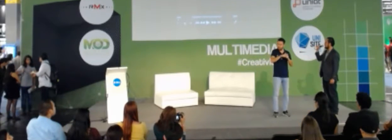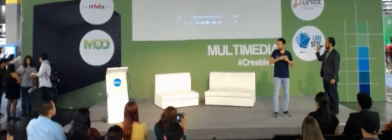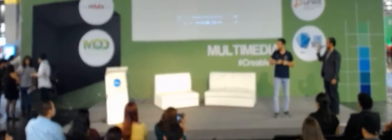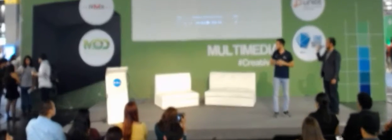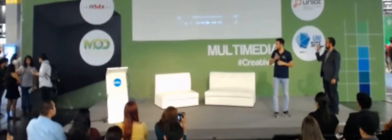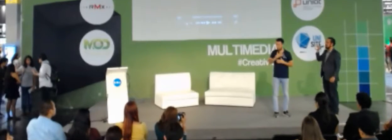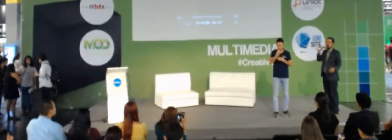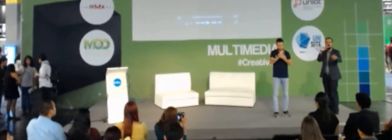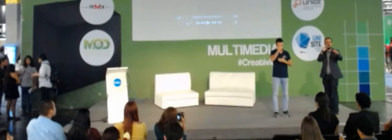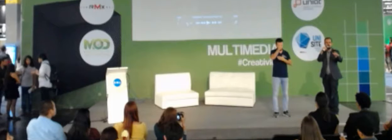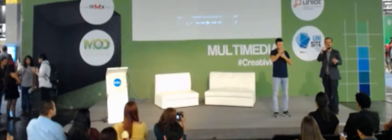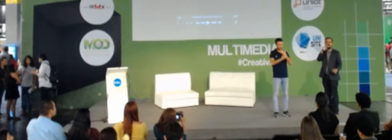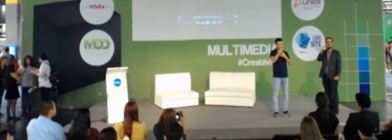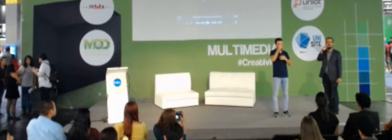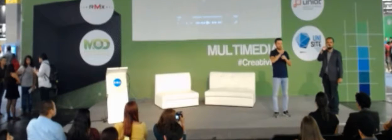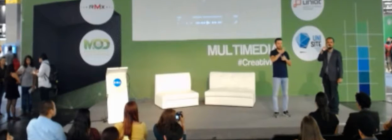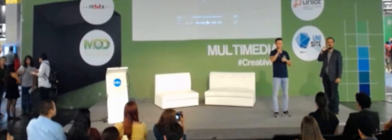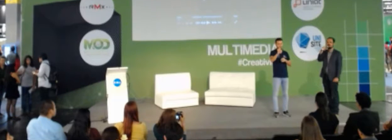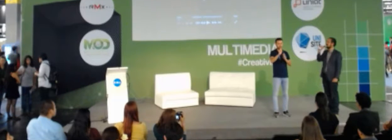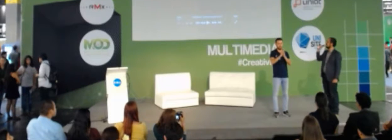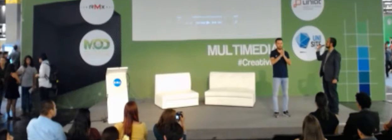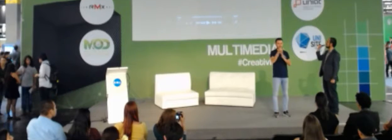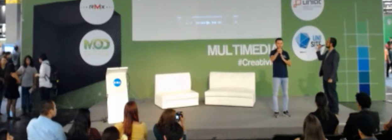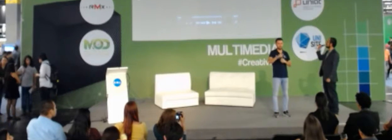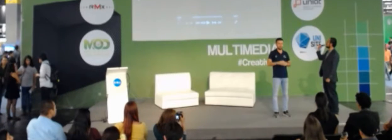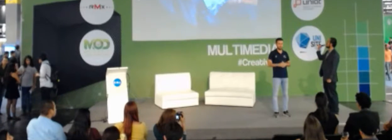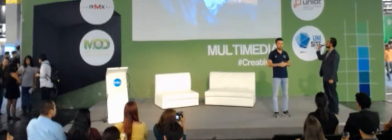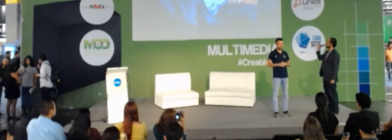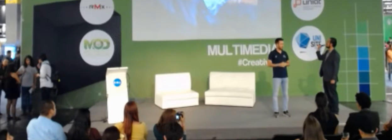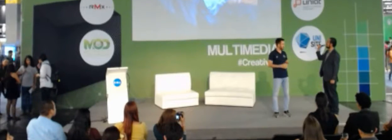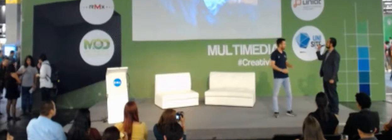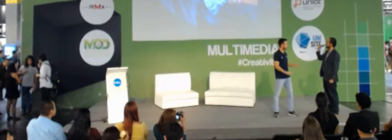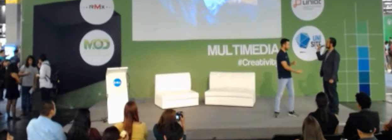un proyecto. Vamos al PowerPoint, por favor.